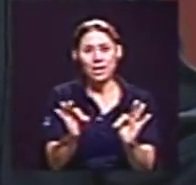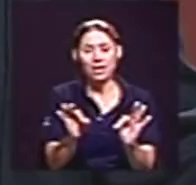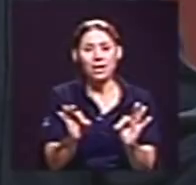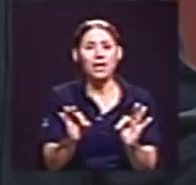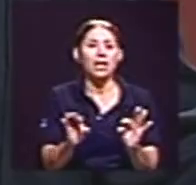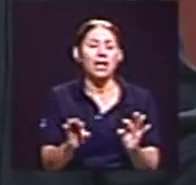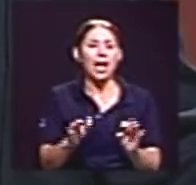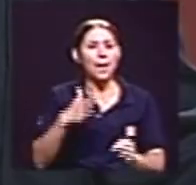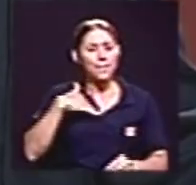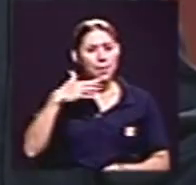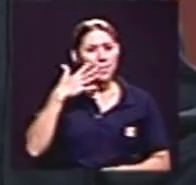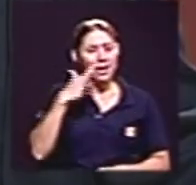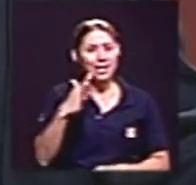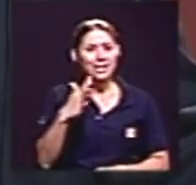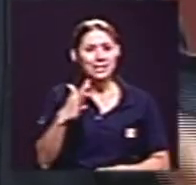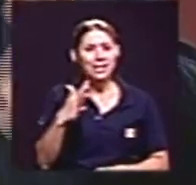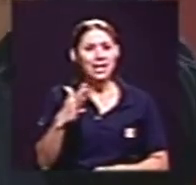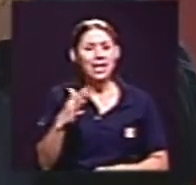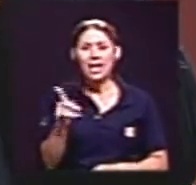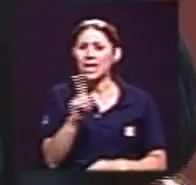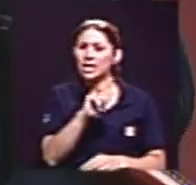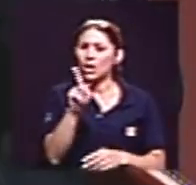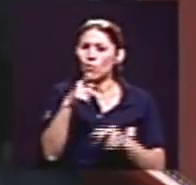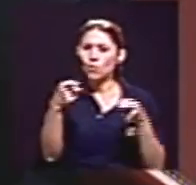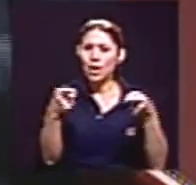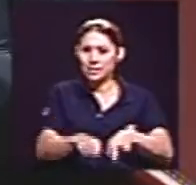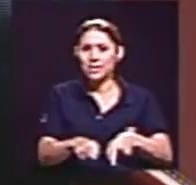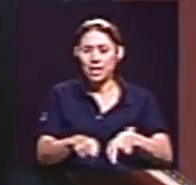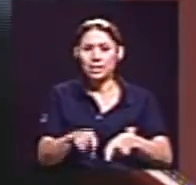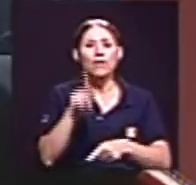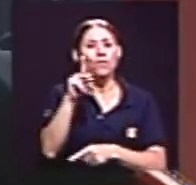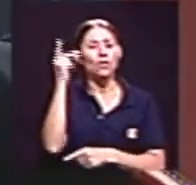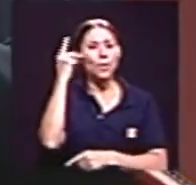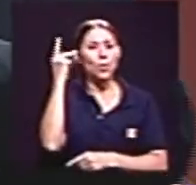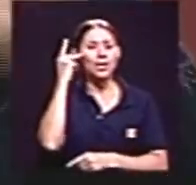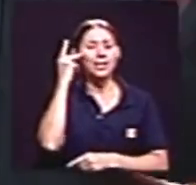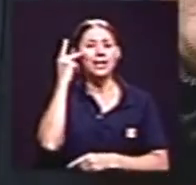Me parece que no fue un accidente, sino que fue una política